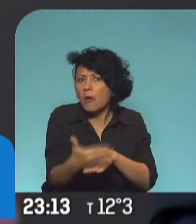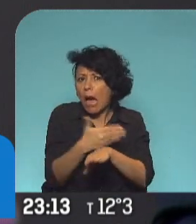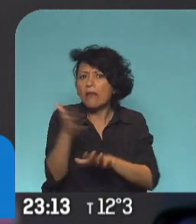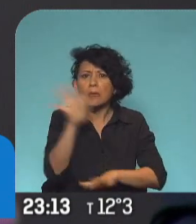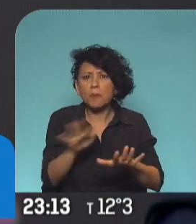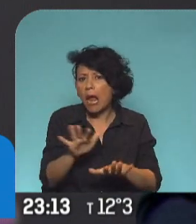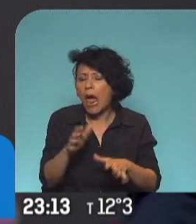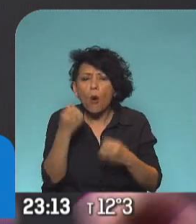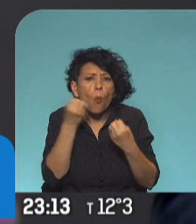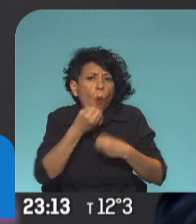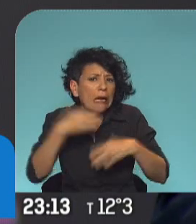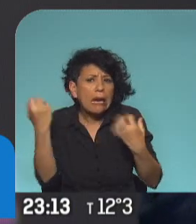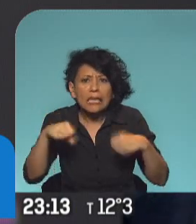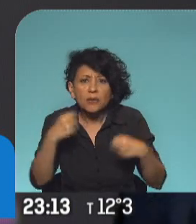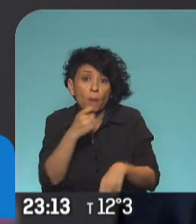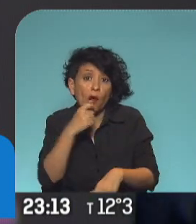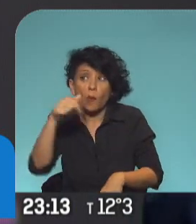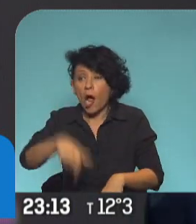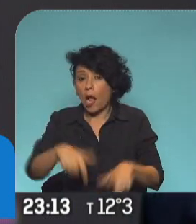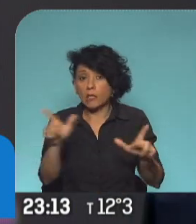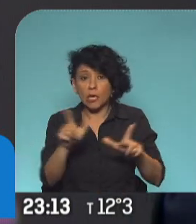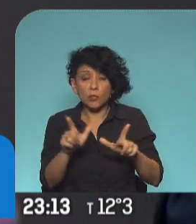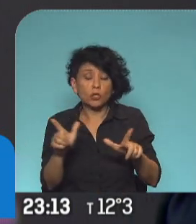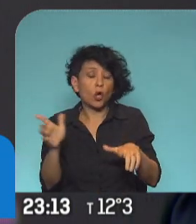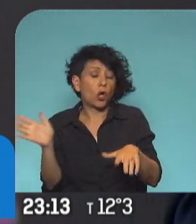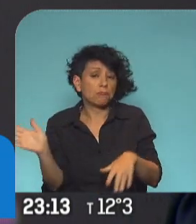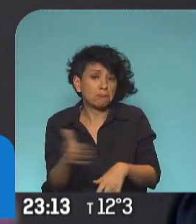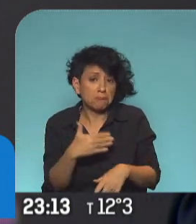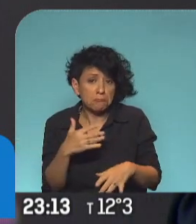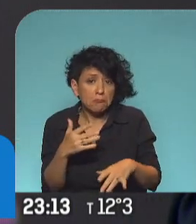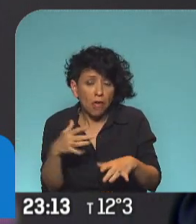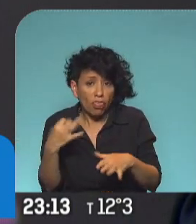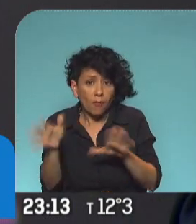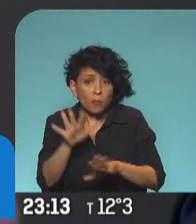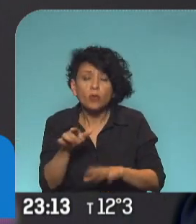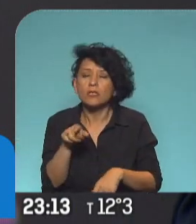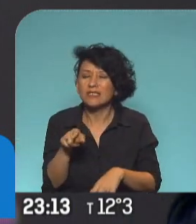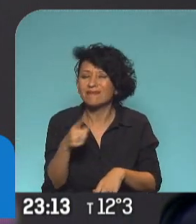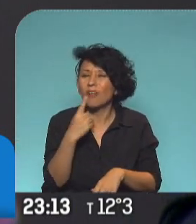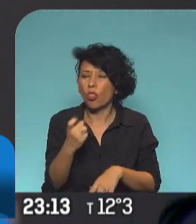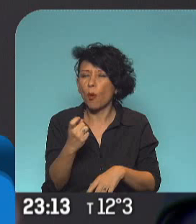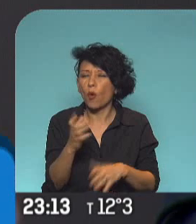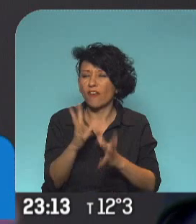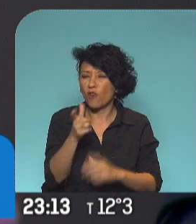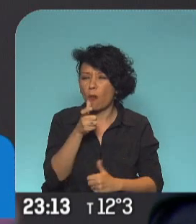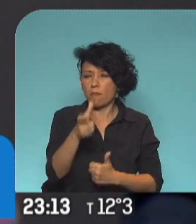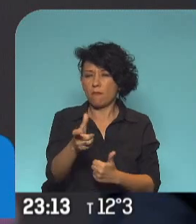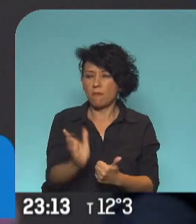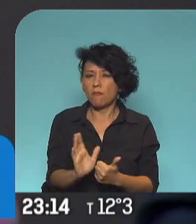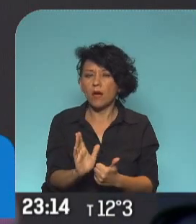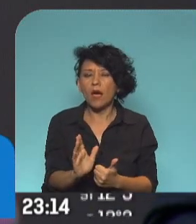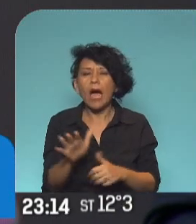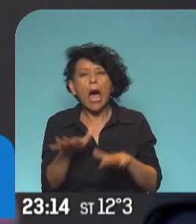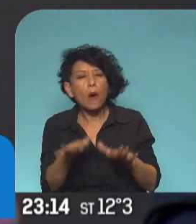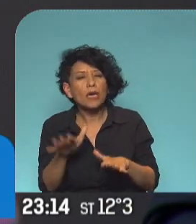Lo sabemos acá en un canal de televisión, tiene que haber una producción y en todo sentido. Y eso se notó. Se notó en su discurso que muchas veces